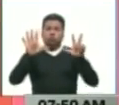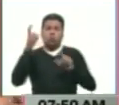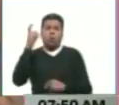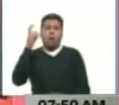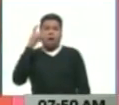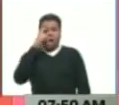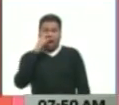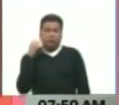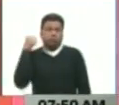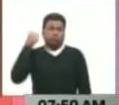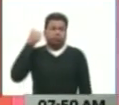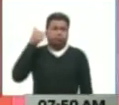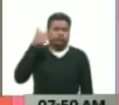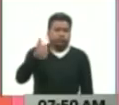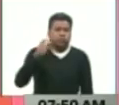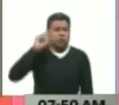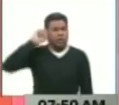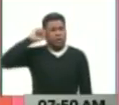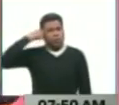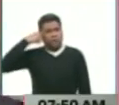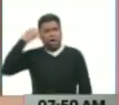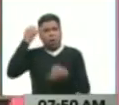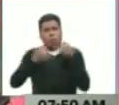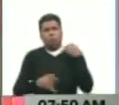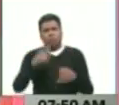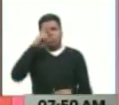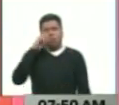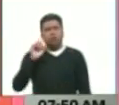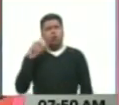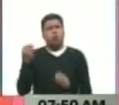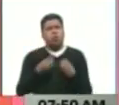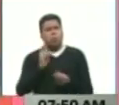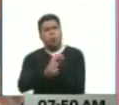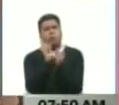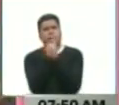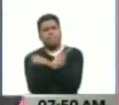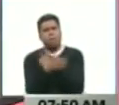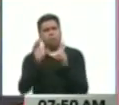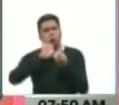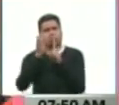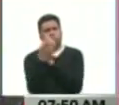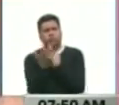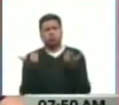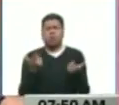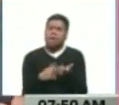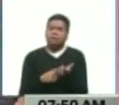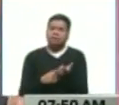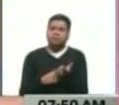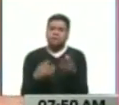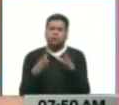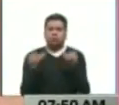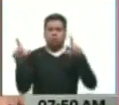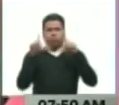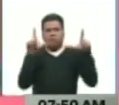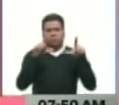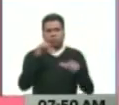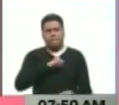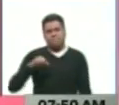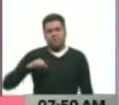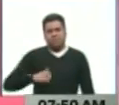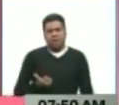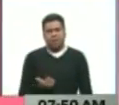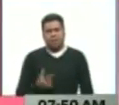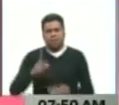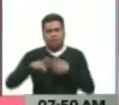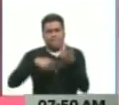ha consistido? Recordar en los últimos años cómo ha cambiado esa transculturización de los medios privados, que todavía está en proceso, pero cómo